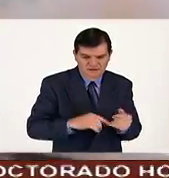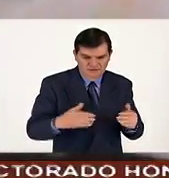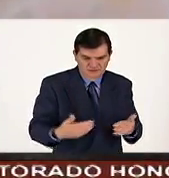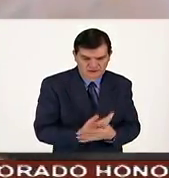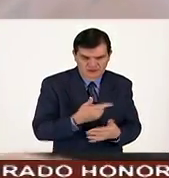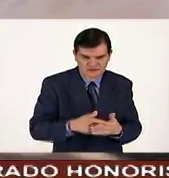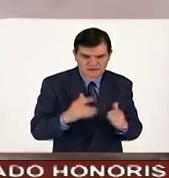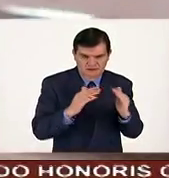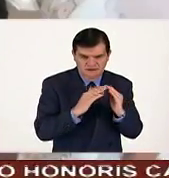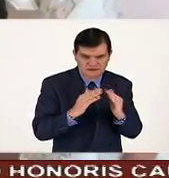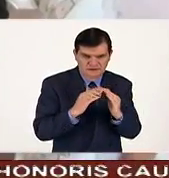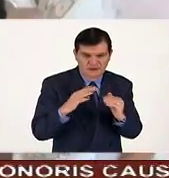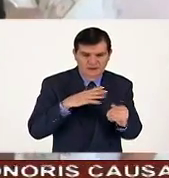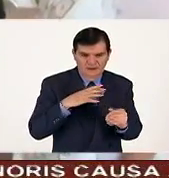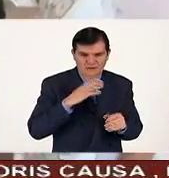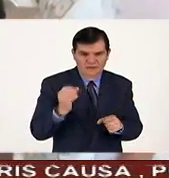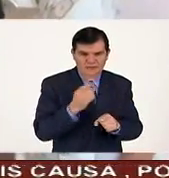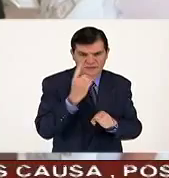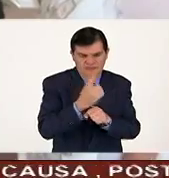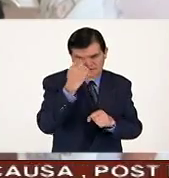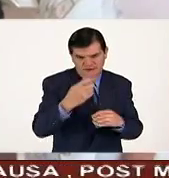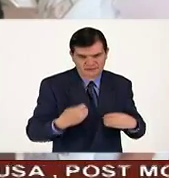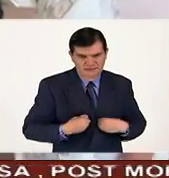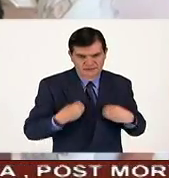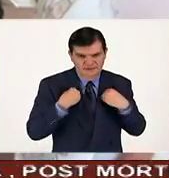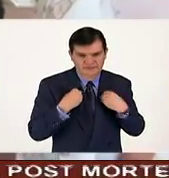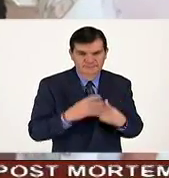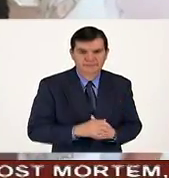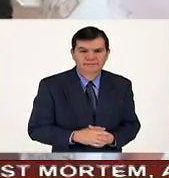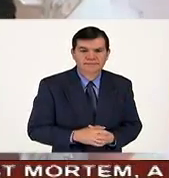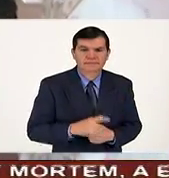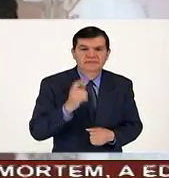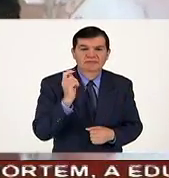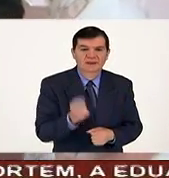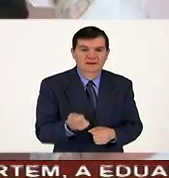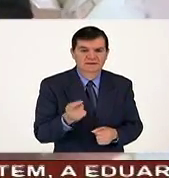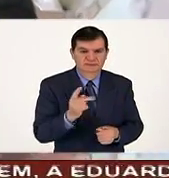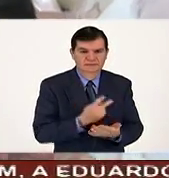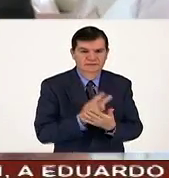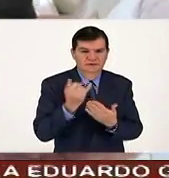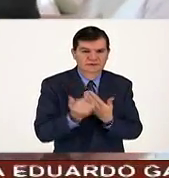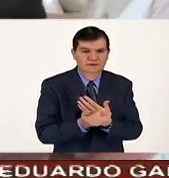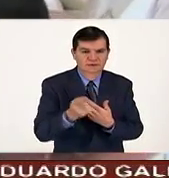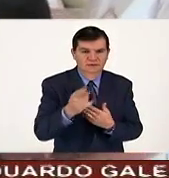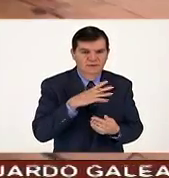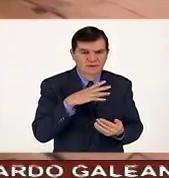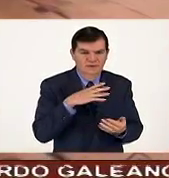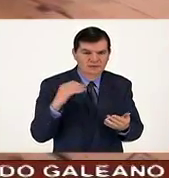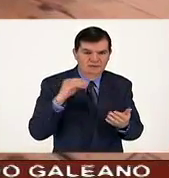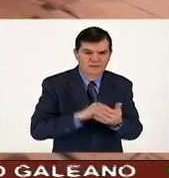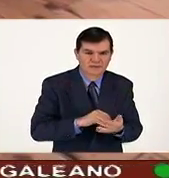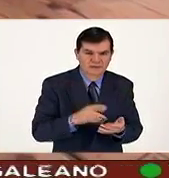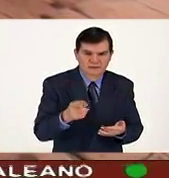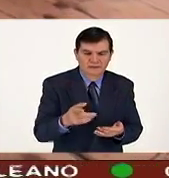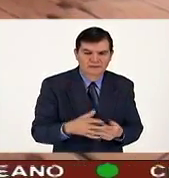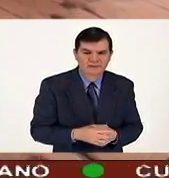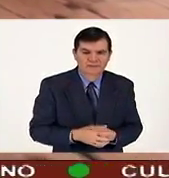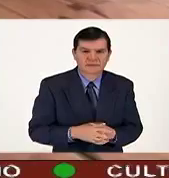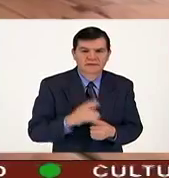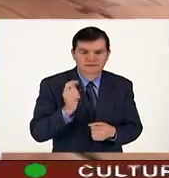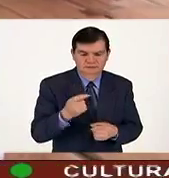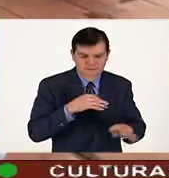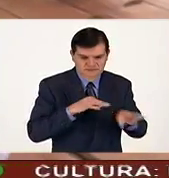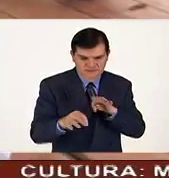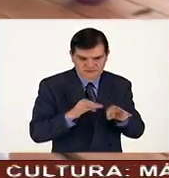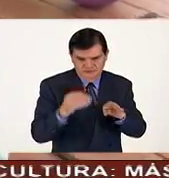les otorga esta oportunidad de vida. Claro. ¿Y en qué consiste el proyecto que tú has desarrollado, Edith? Pues yo